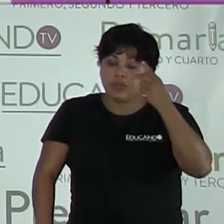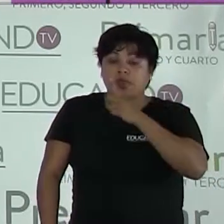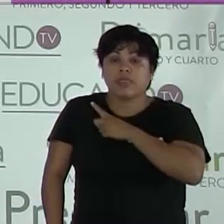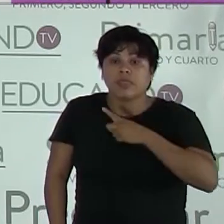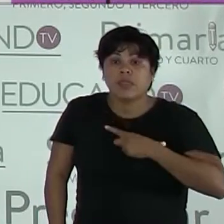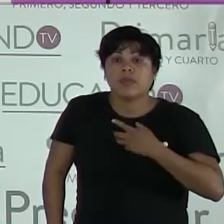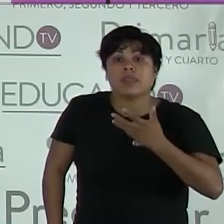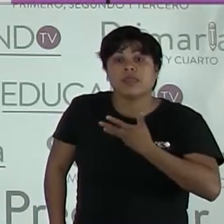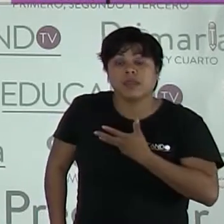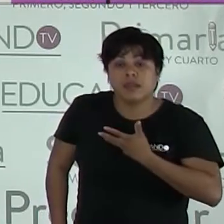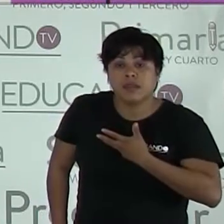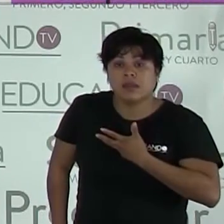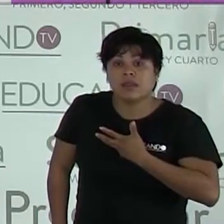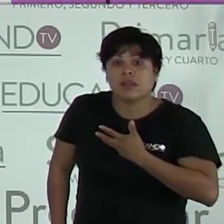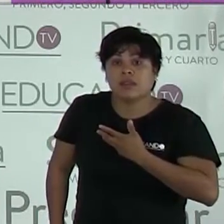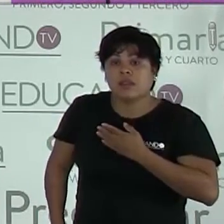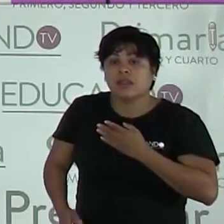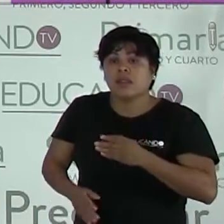que tener